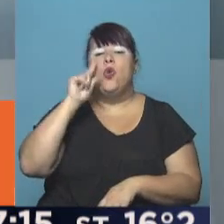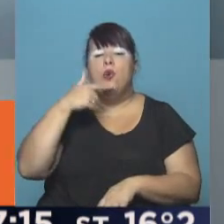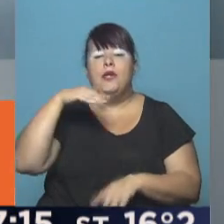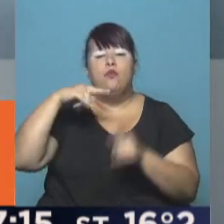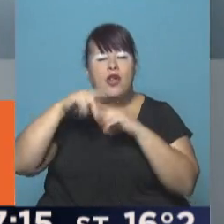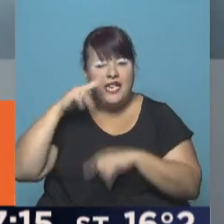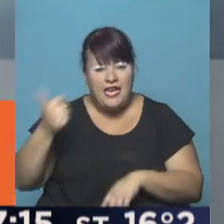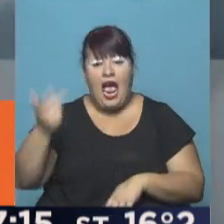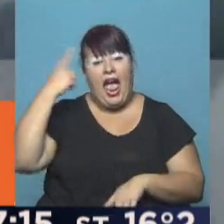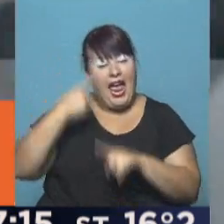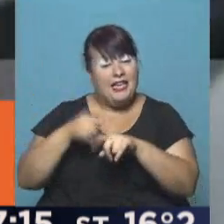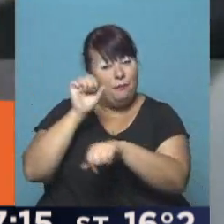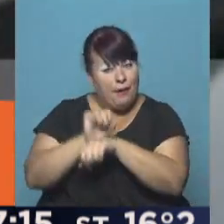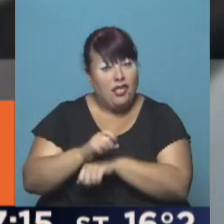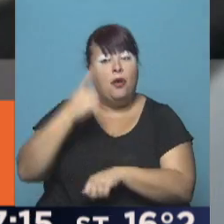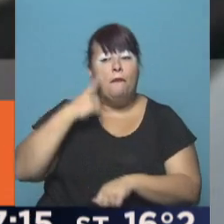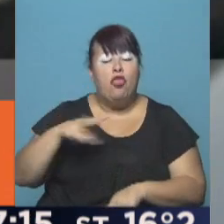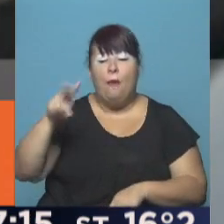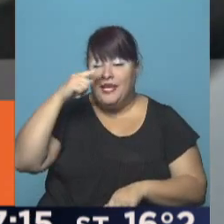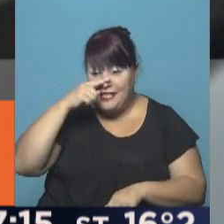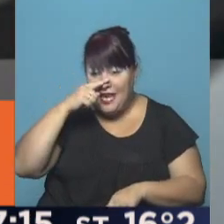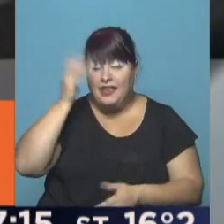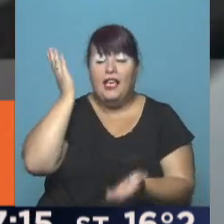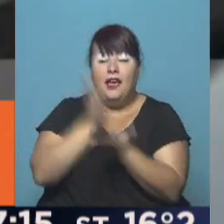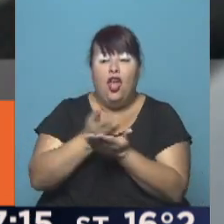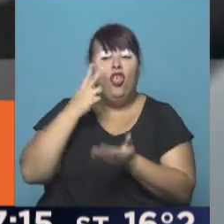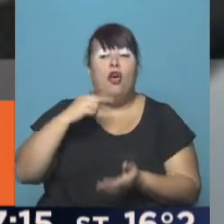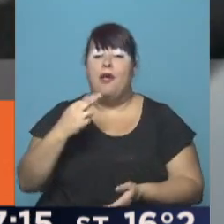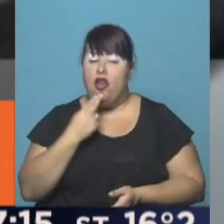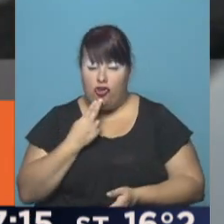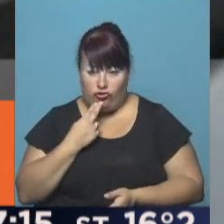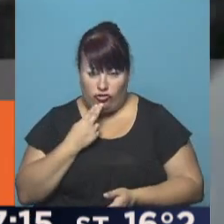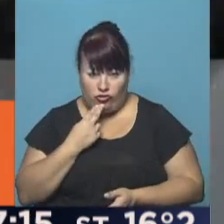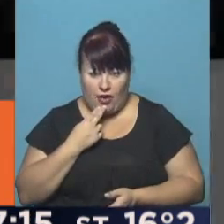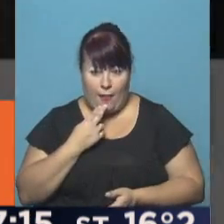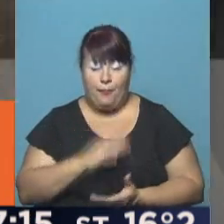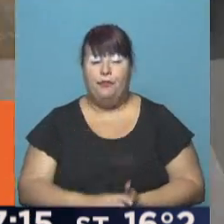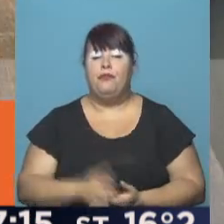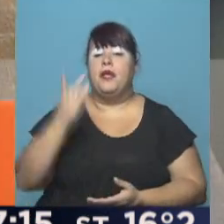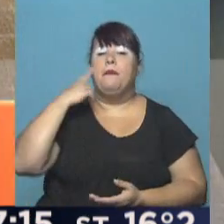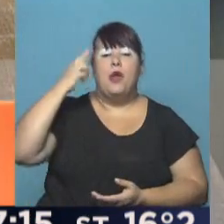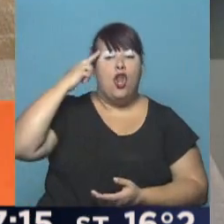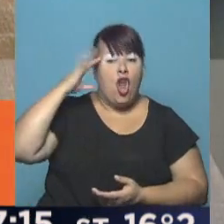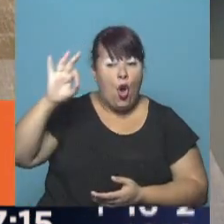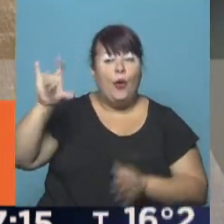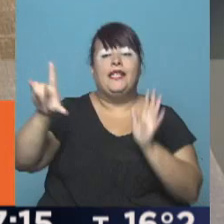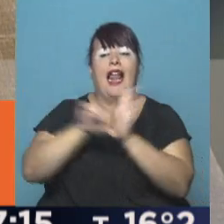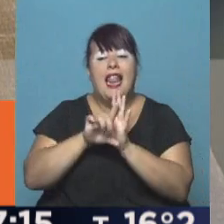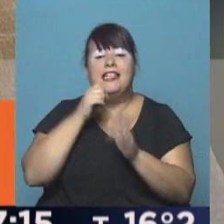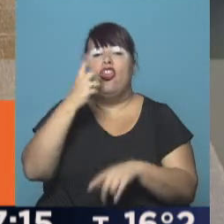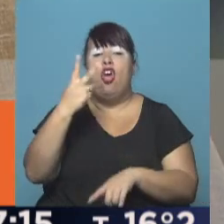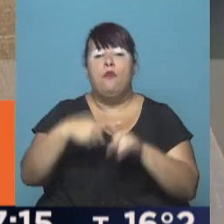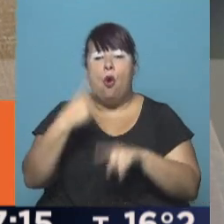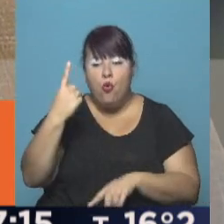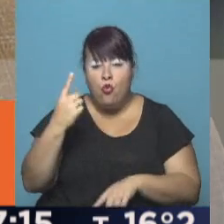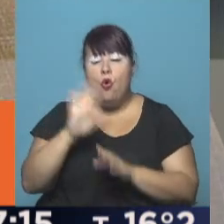quien había sido detenido en el año 2007 y condenado en el 2011 en la década del 90 existe una ley que se llama del 2 por